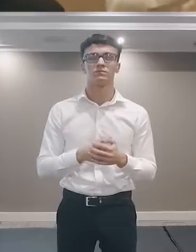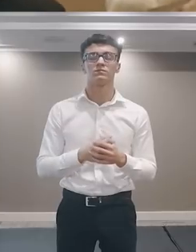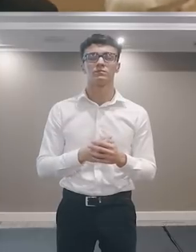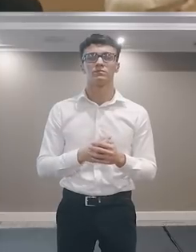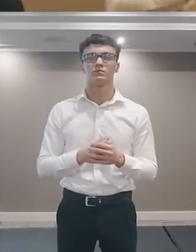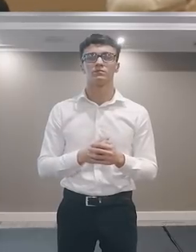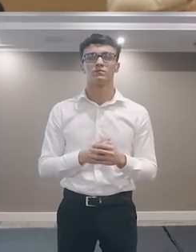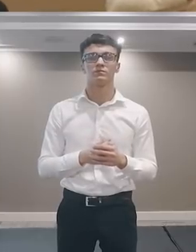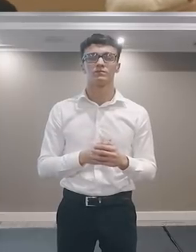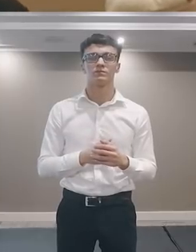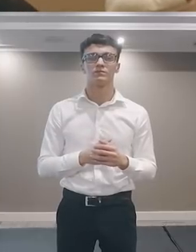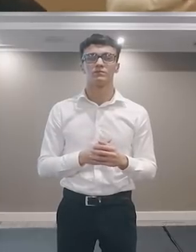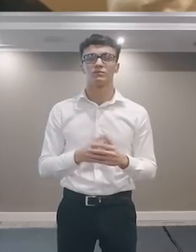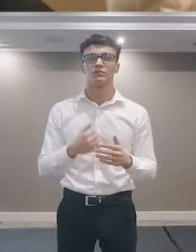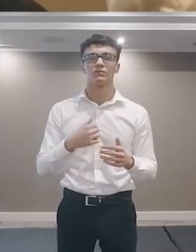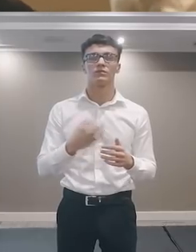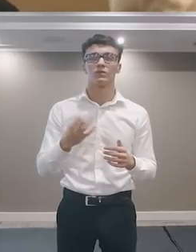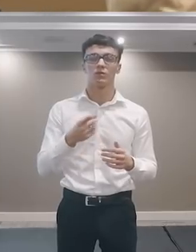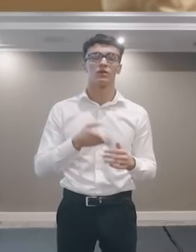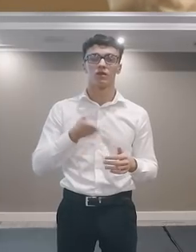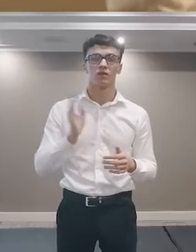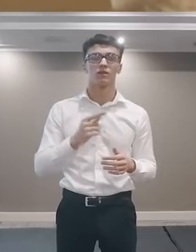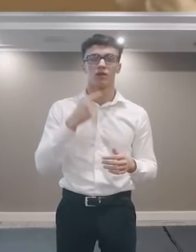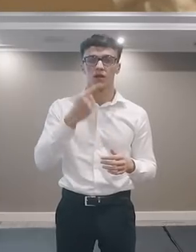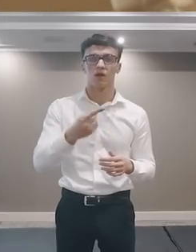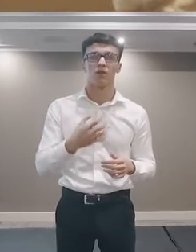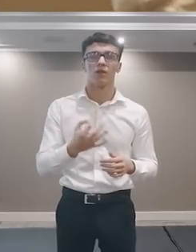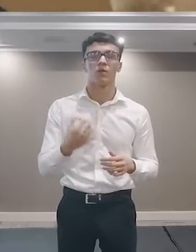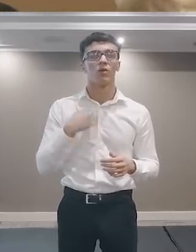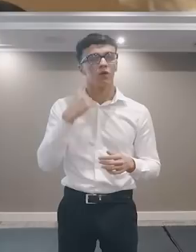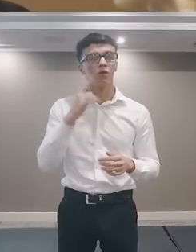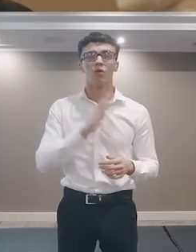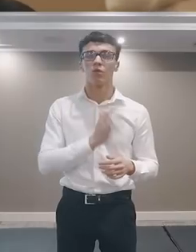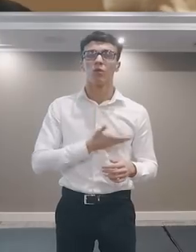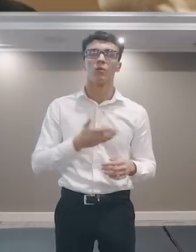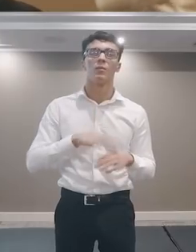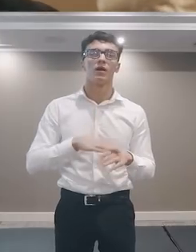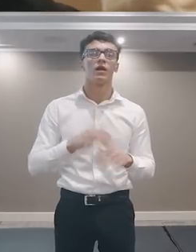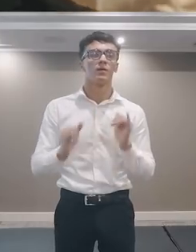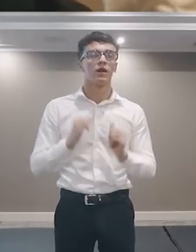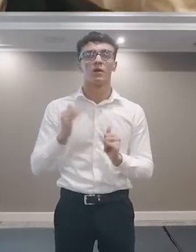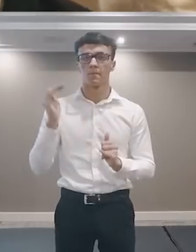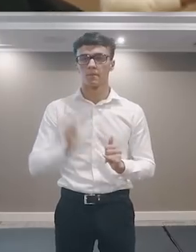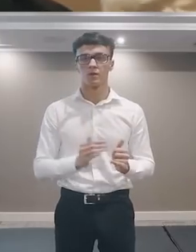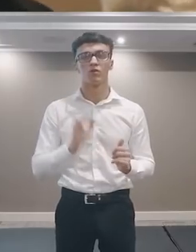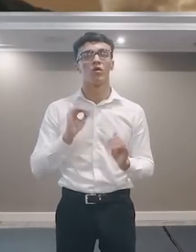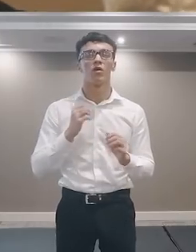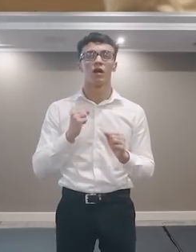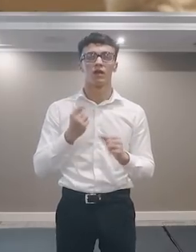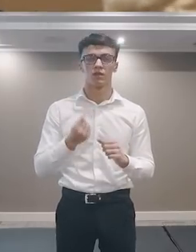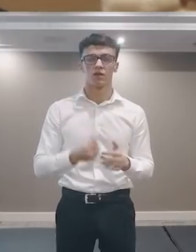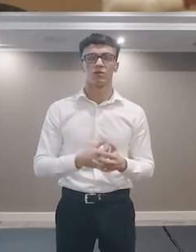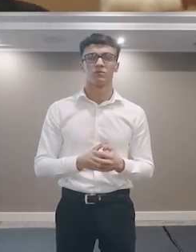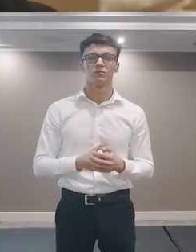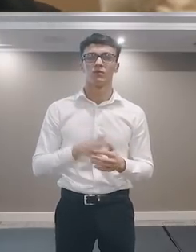hizo he conocido un club conocí un club con el que se puede viajar por el lenguaje se podía haber dicho yo iba a ser algo que no